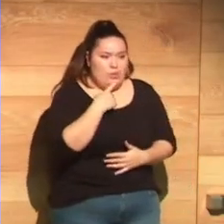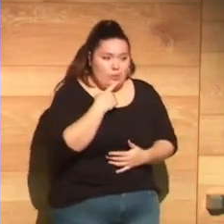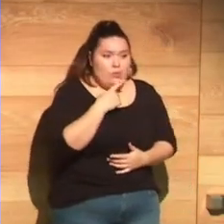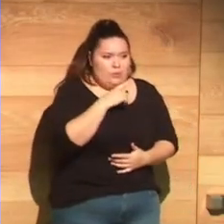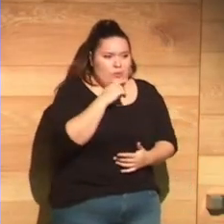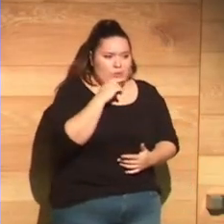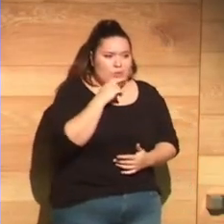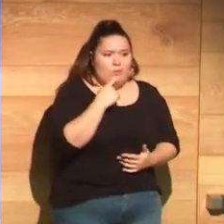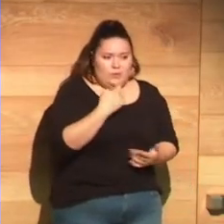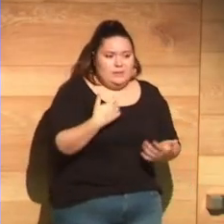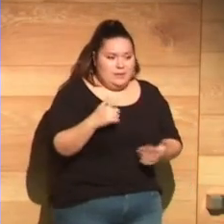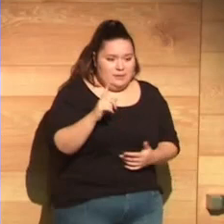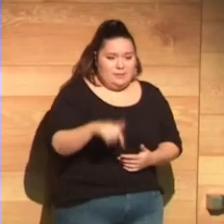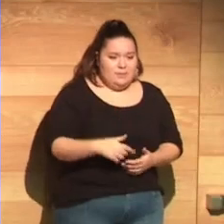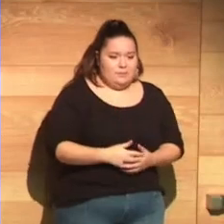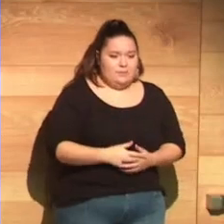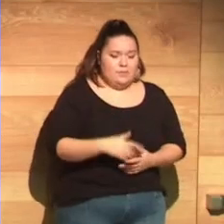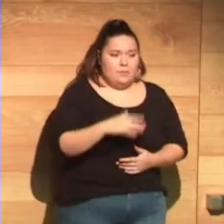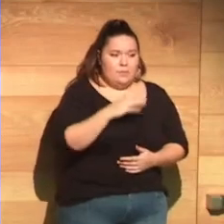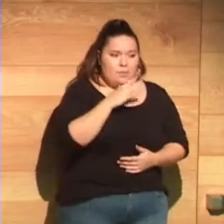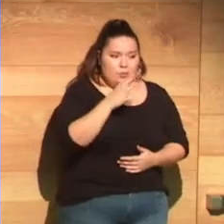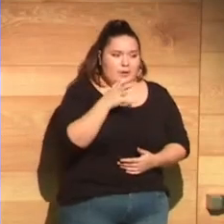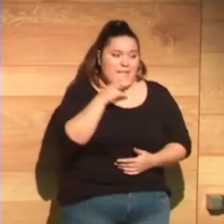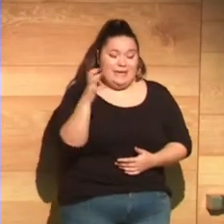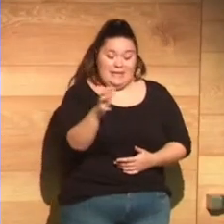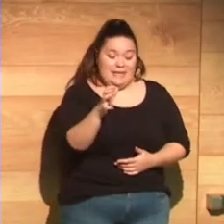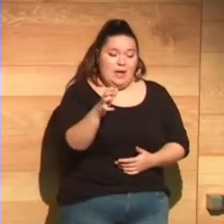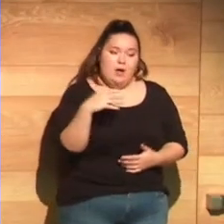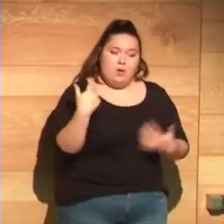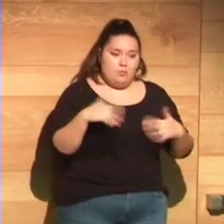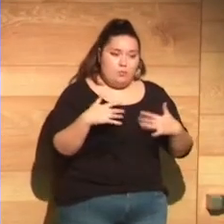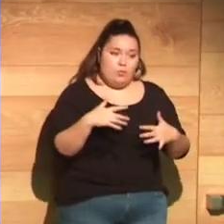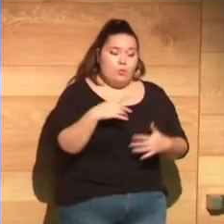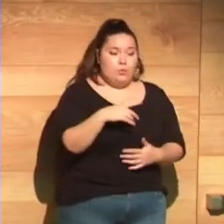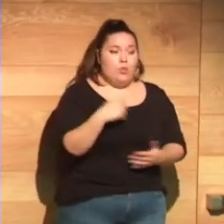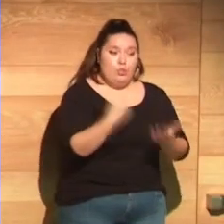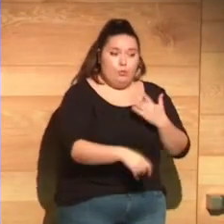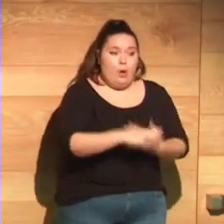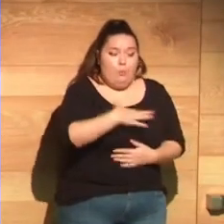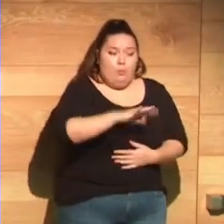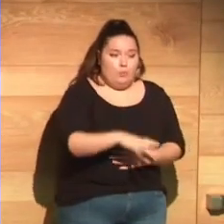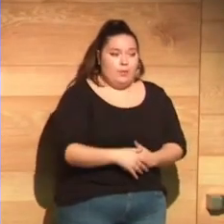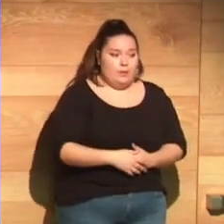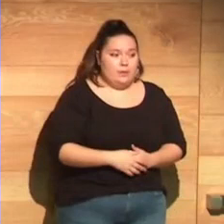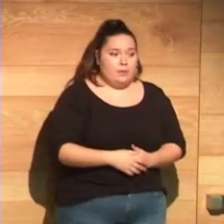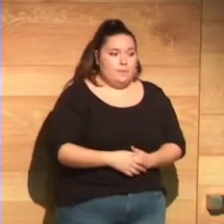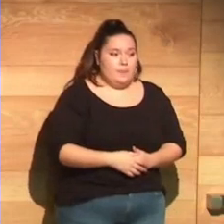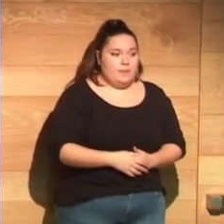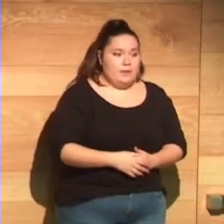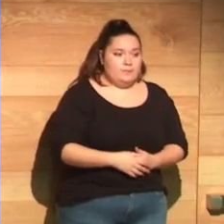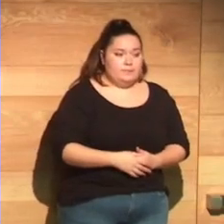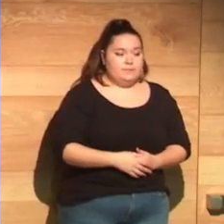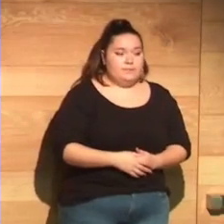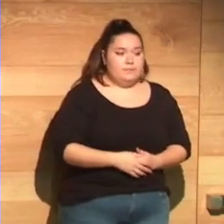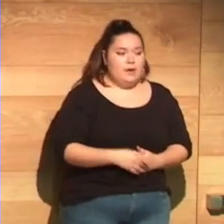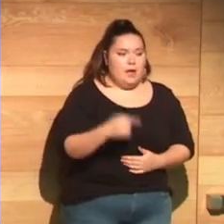destruir emocionalmente muy rápido, porque además es muy fácil lanzar una crítica sin analizar lo que hay